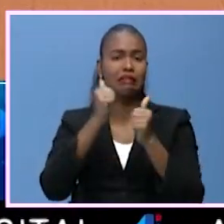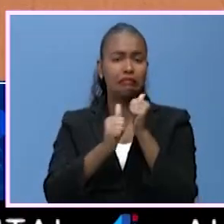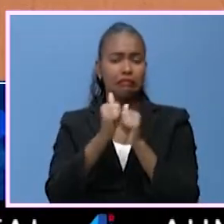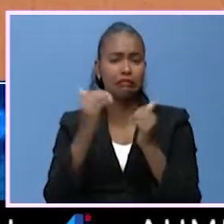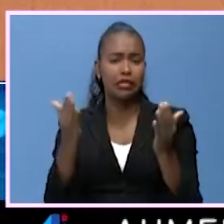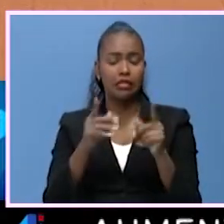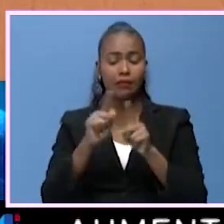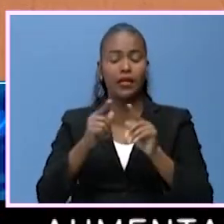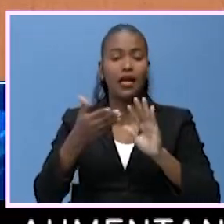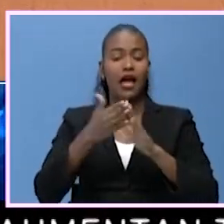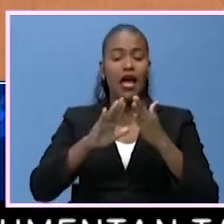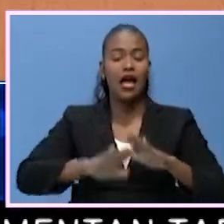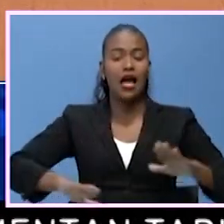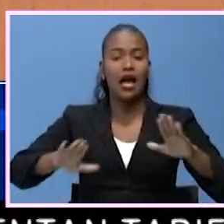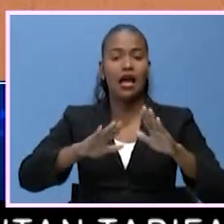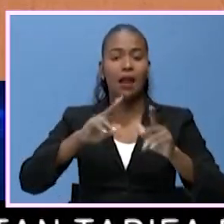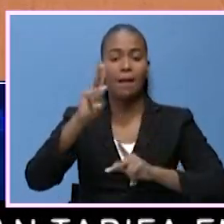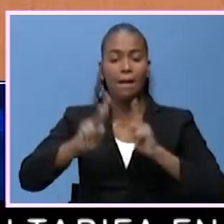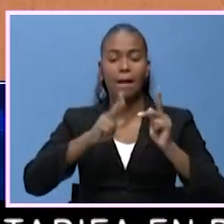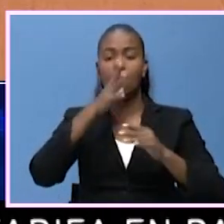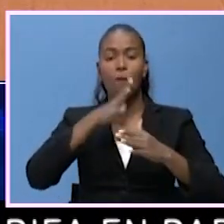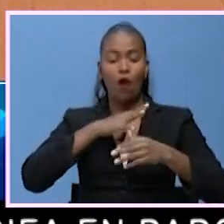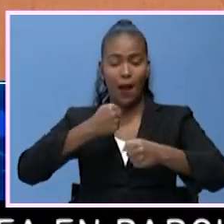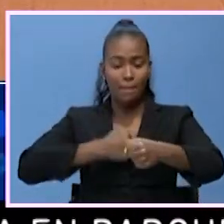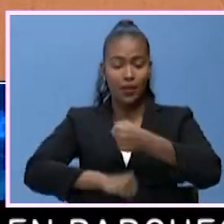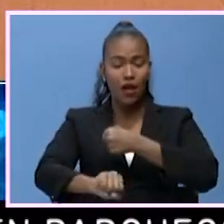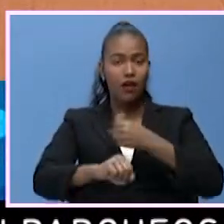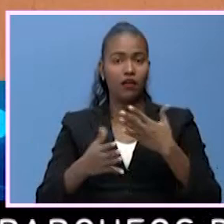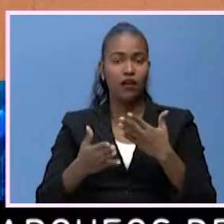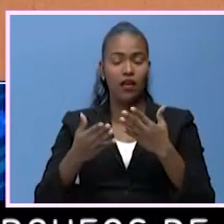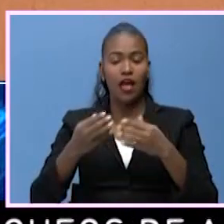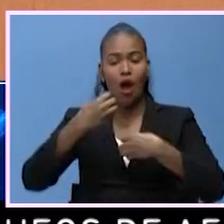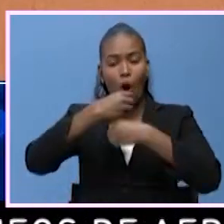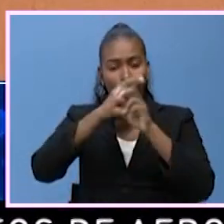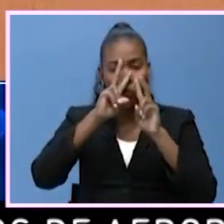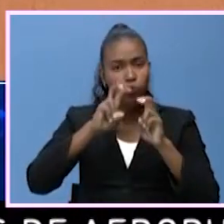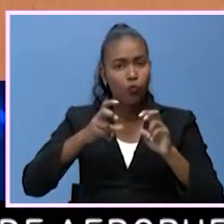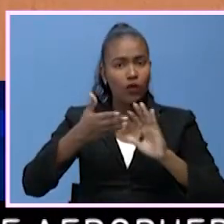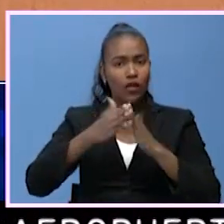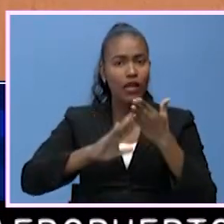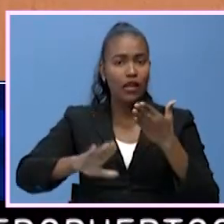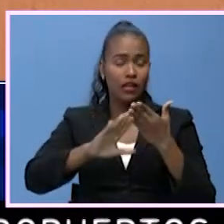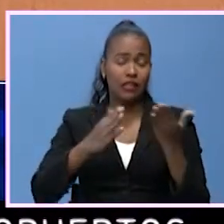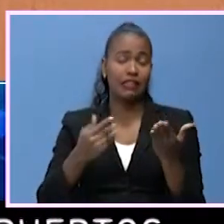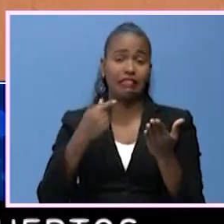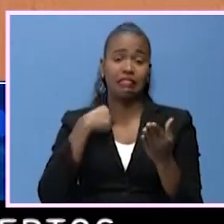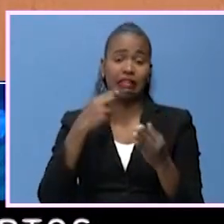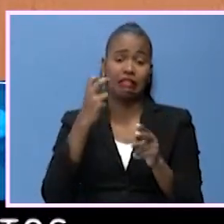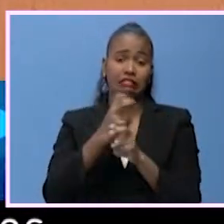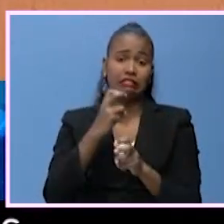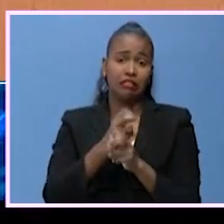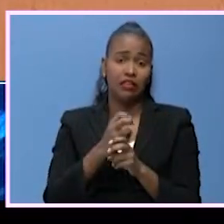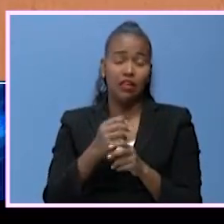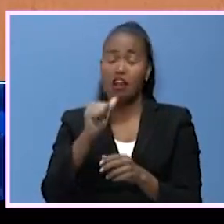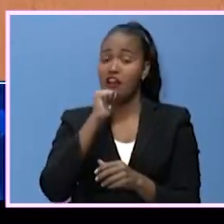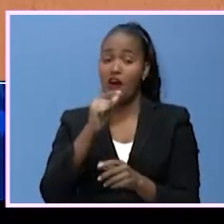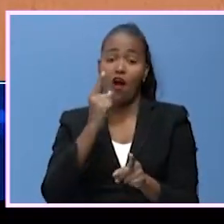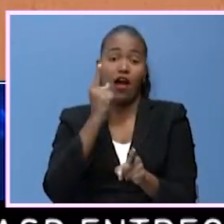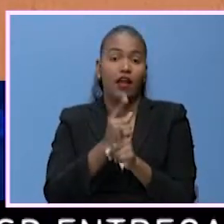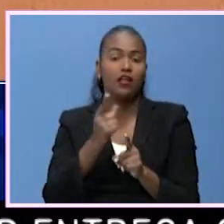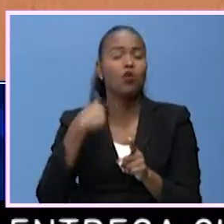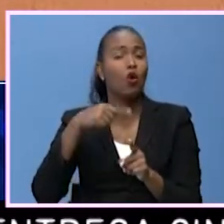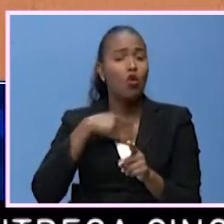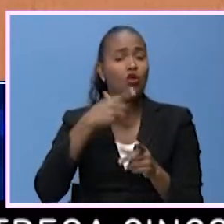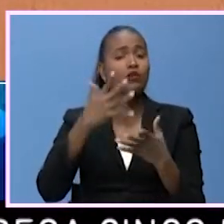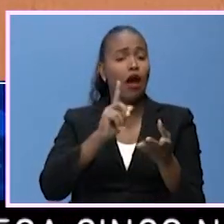las áreas de maternidad, el laboratorio que estaba de una manera infrahumana, y hemos